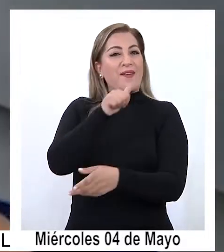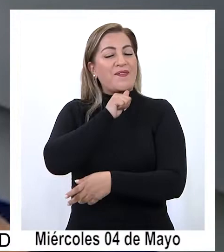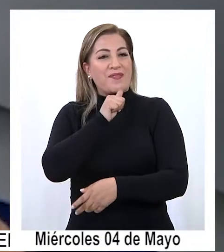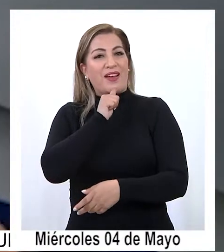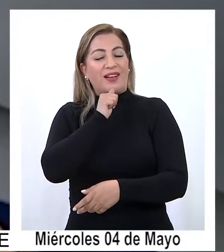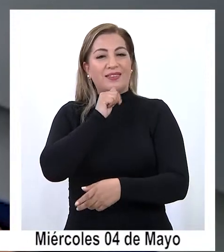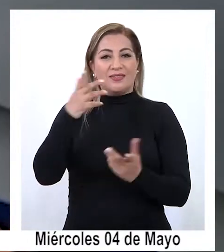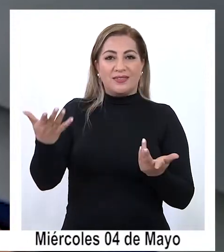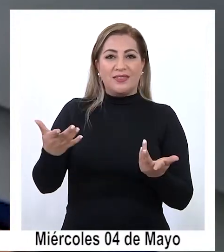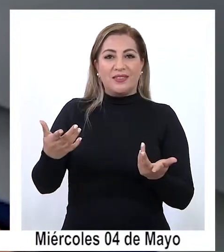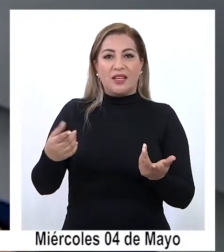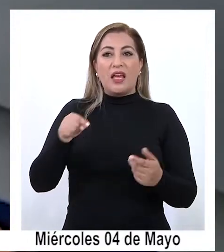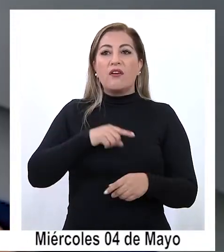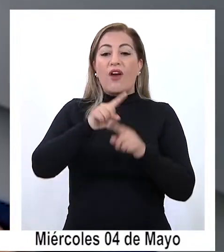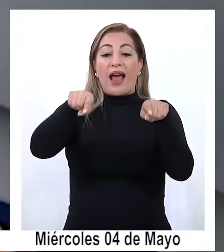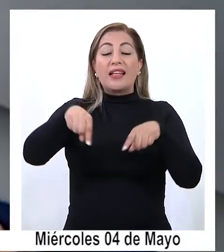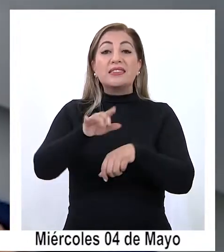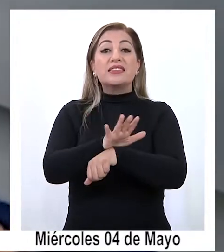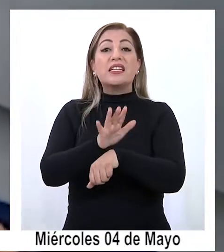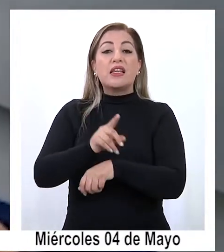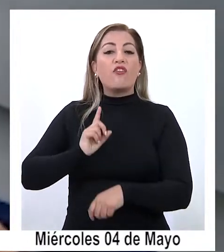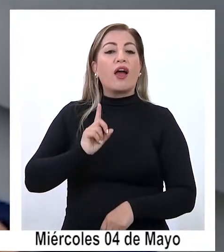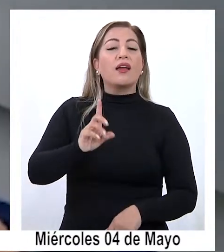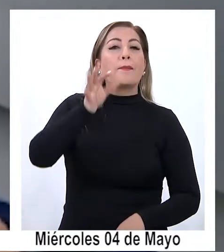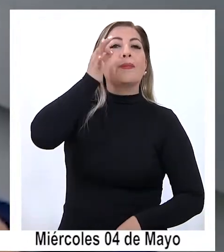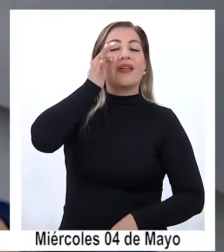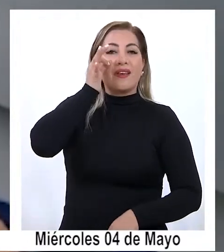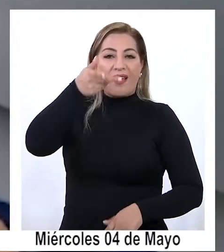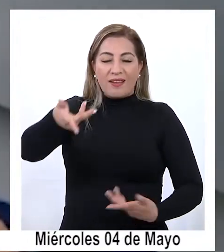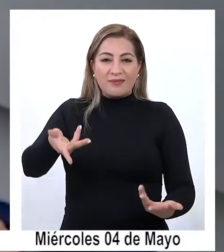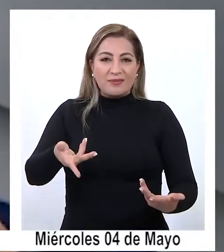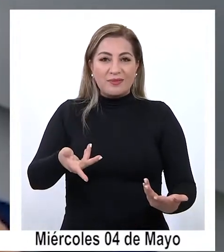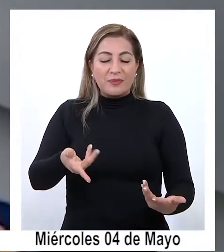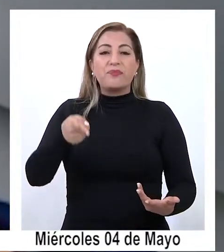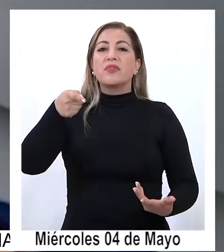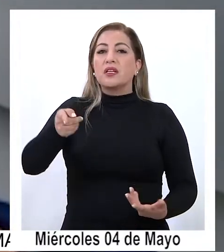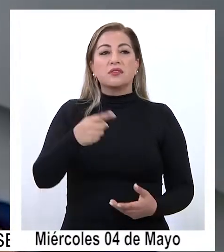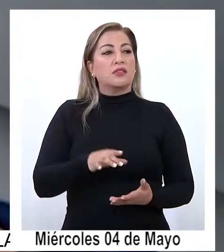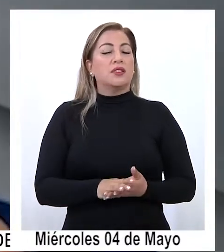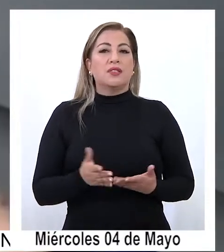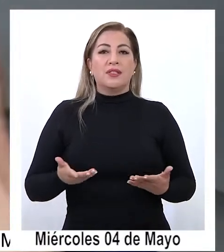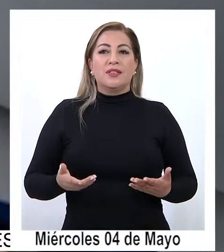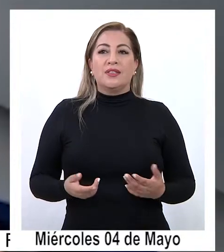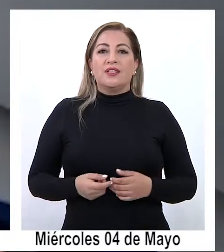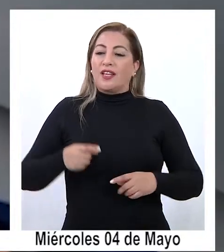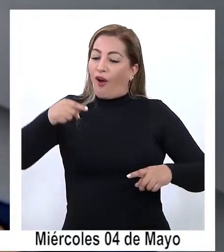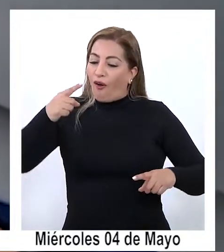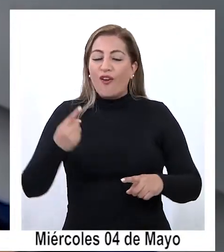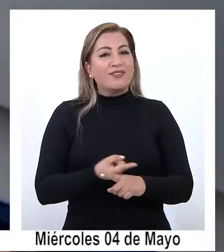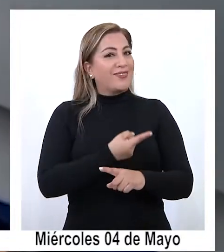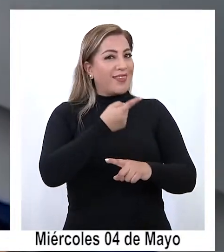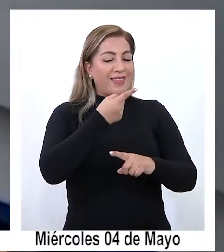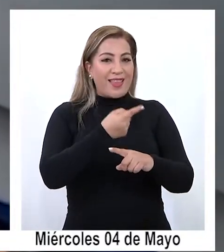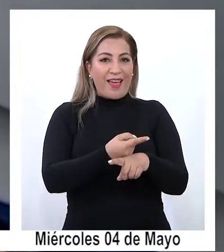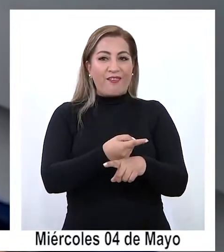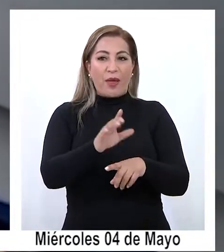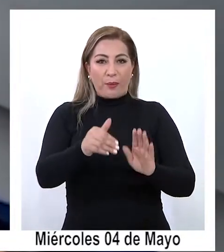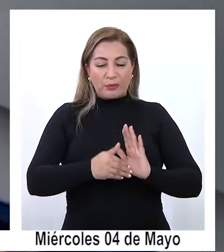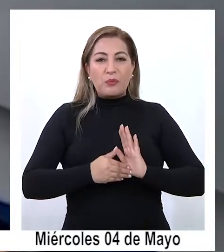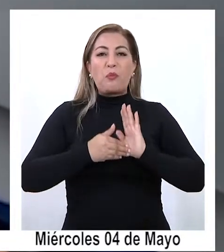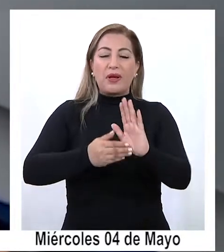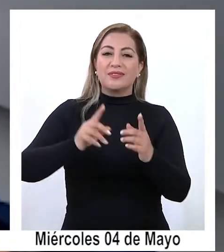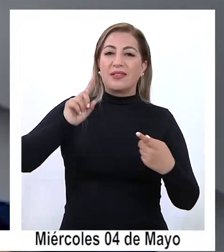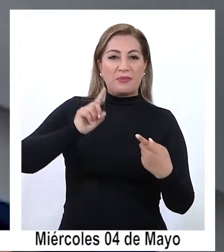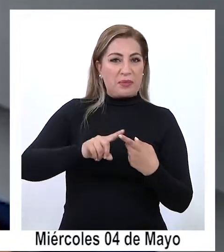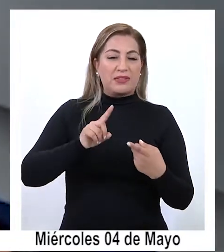de nuevo al cine, a los espacios, entonces estamos de alguna manera de nuevo exhibiendo